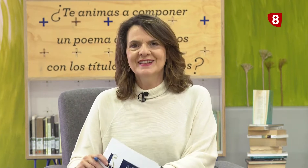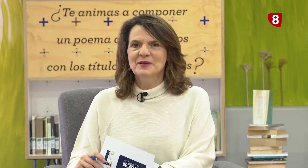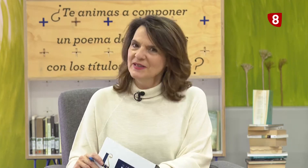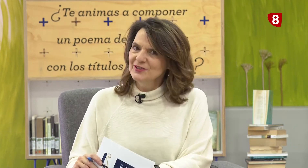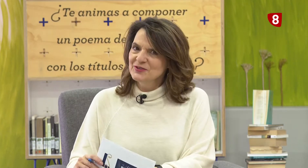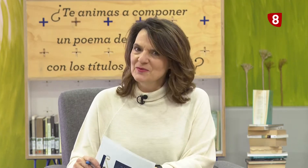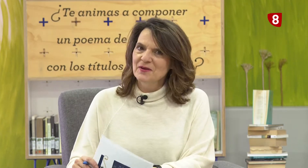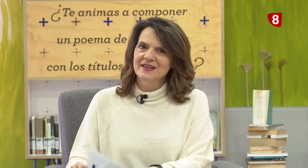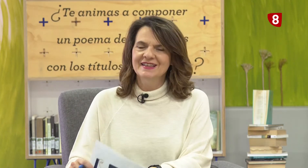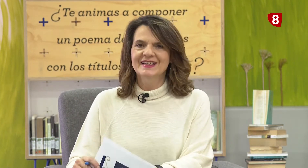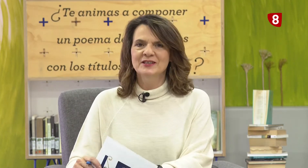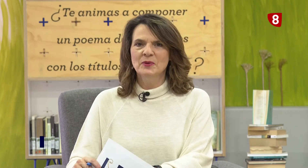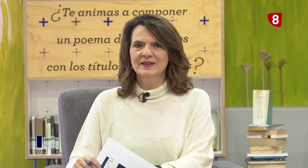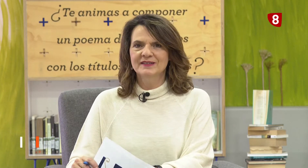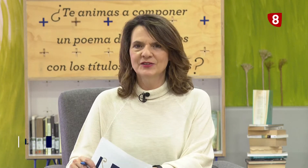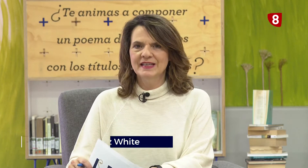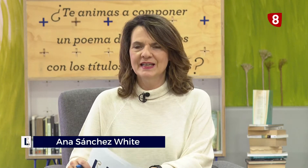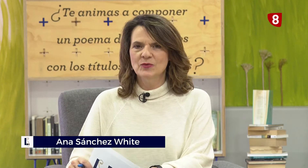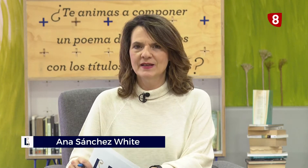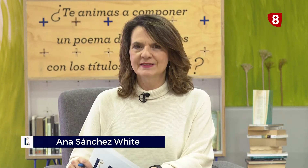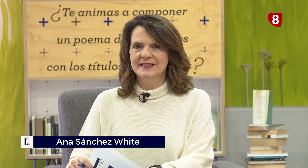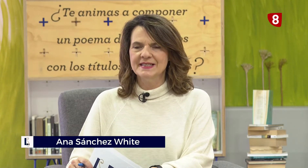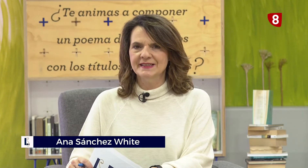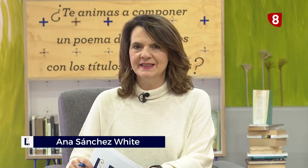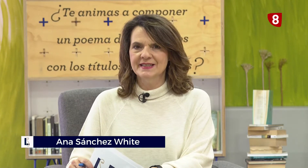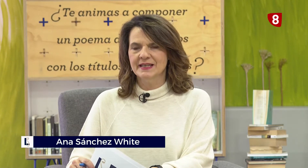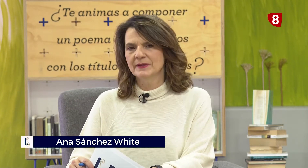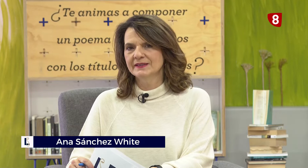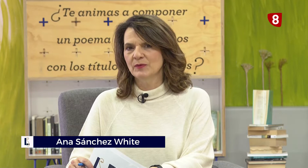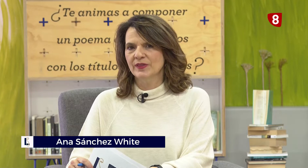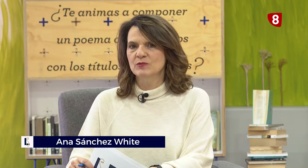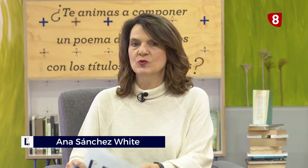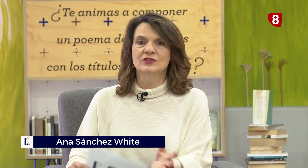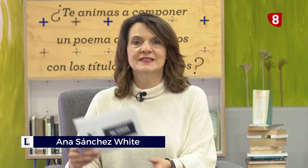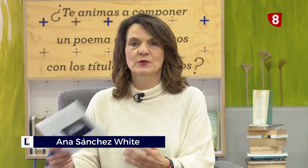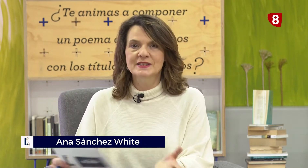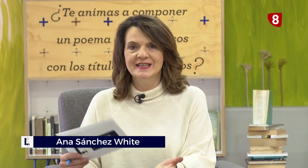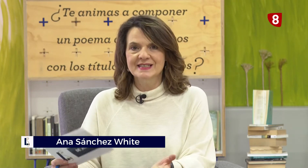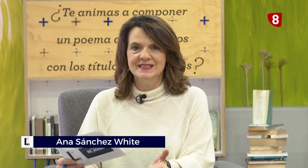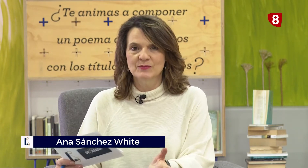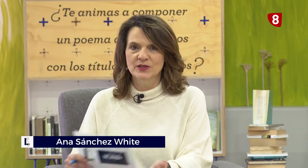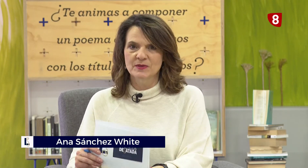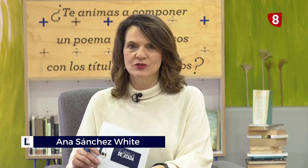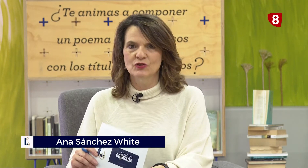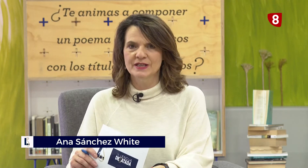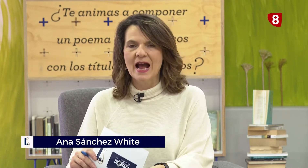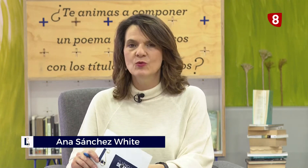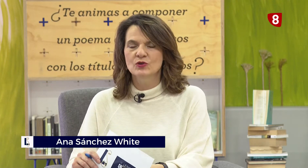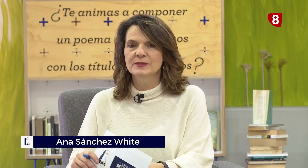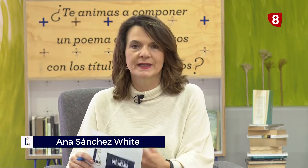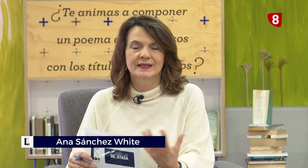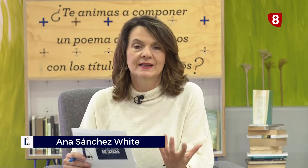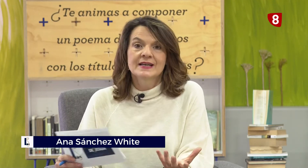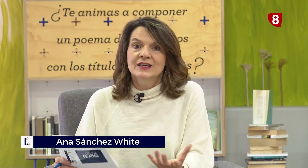Saludos, ¿qué tal? Bienvenidos. Vamos a abrir aquí nueva edición de La Lengua Desatada. Ya saben, abordamos cuestiones lingüísticas desde muy diversos